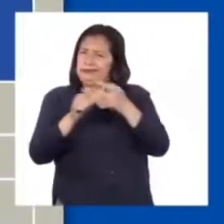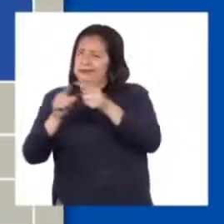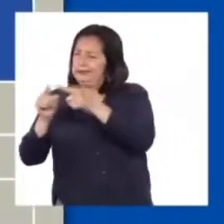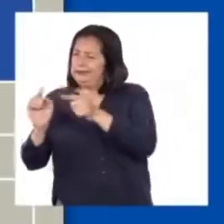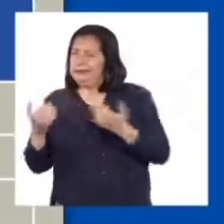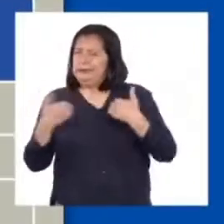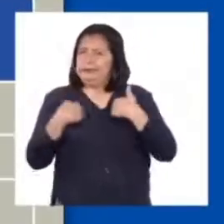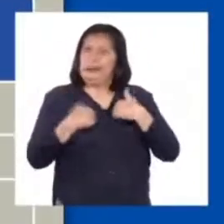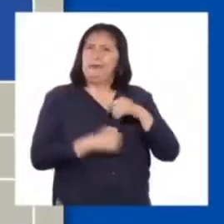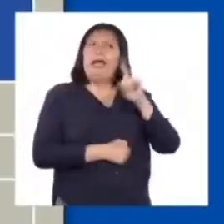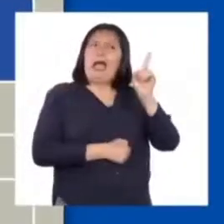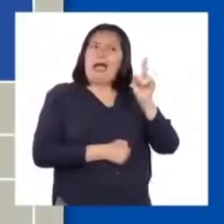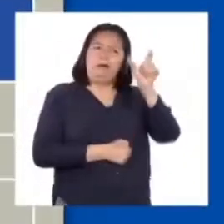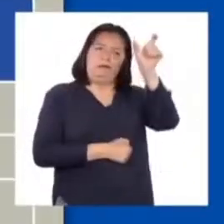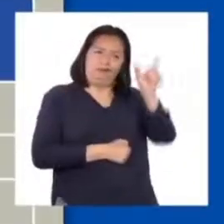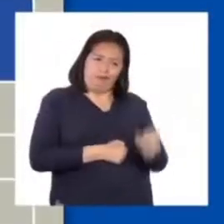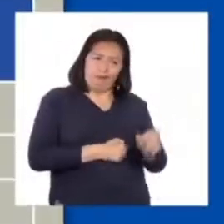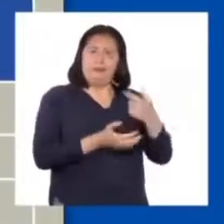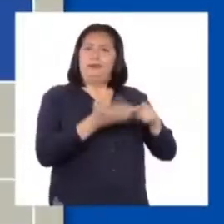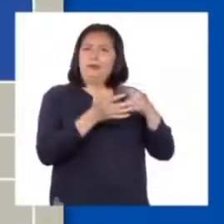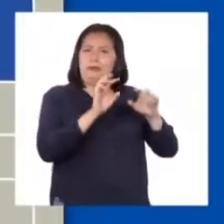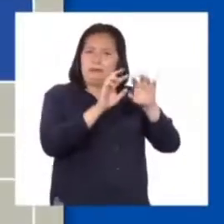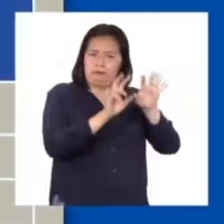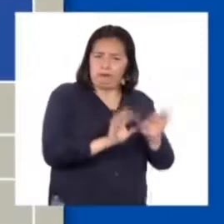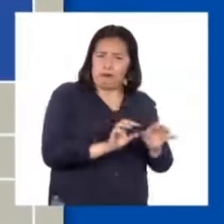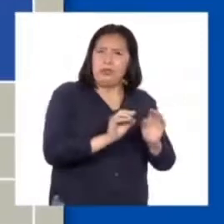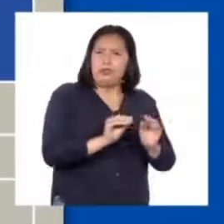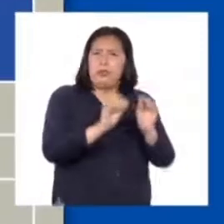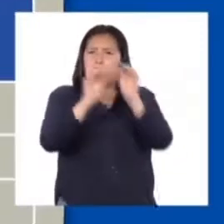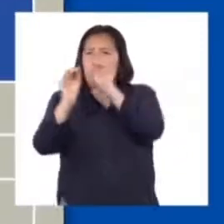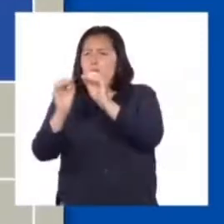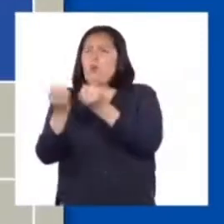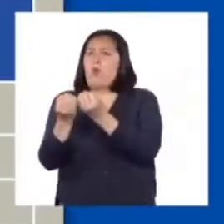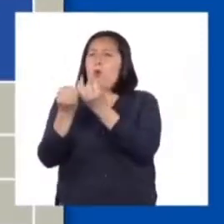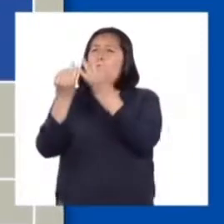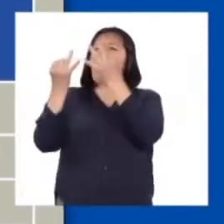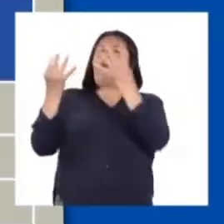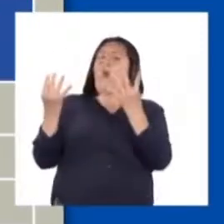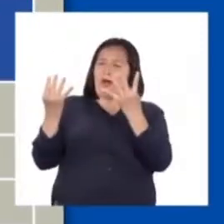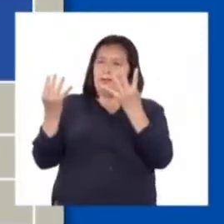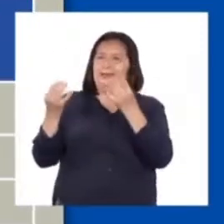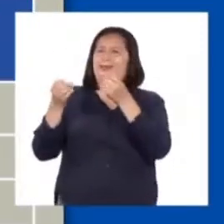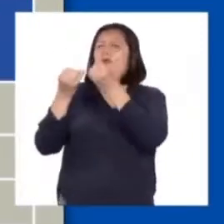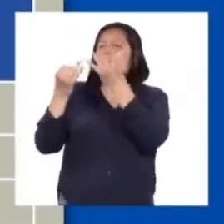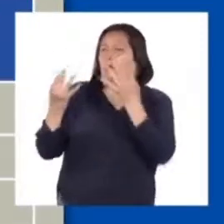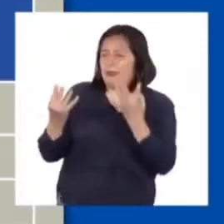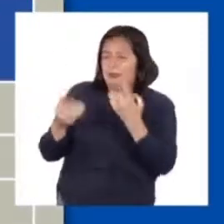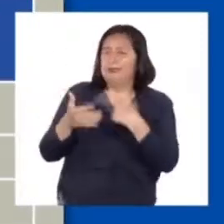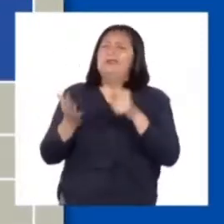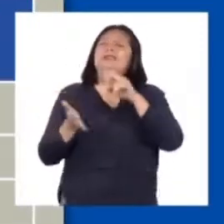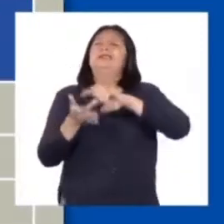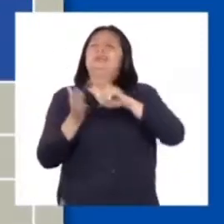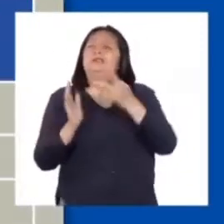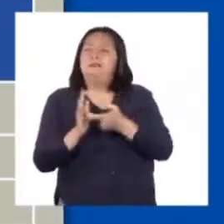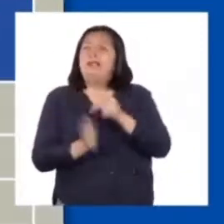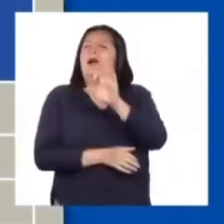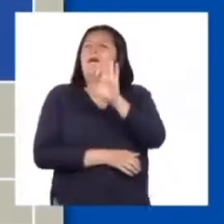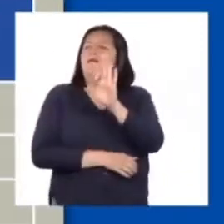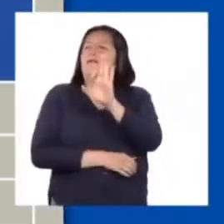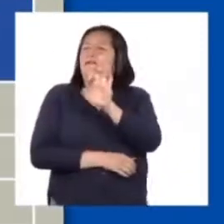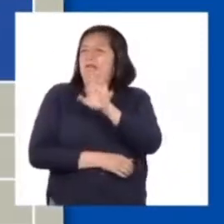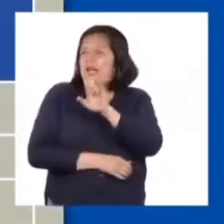es la variable que vamos a estudiar, y la cantidad de especies, que es la frecuencia. Por lo